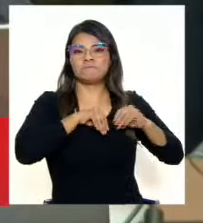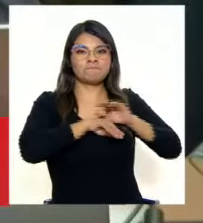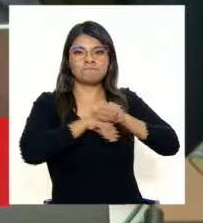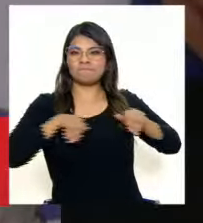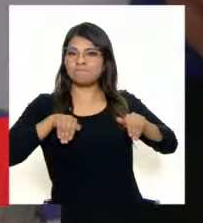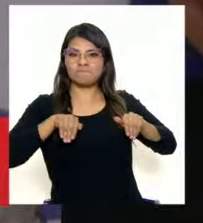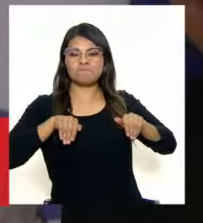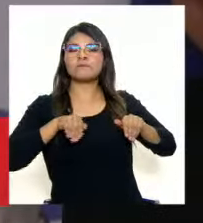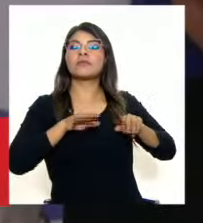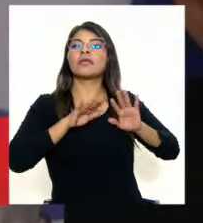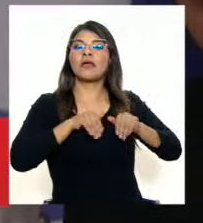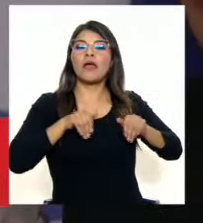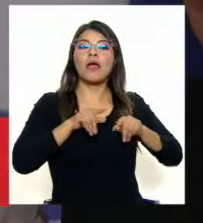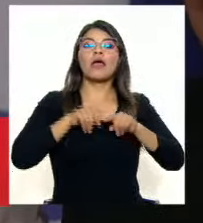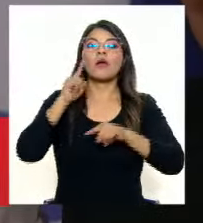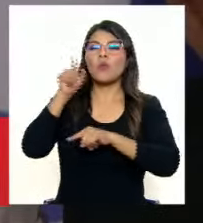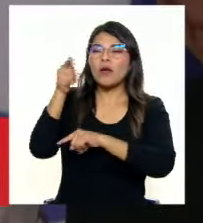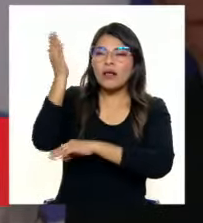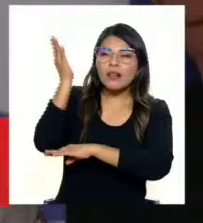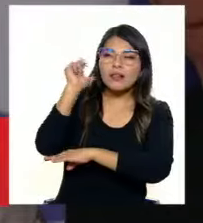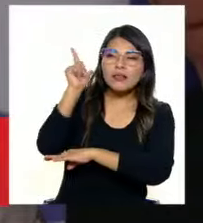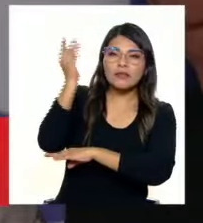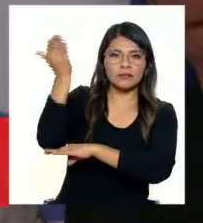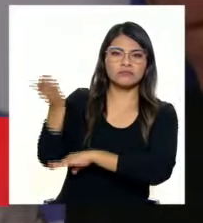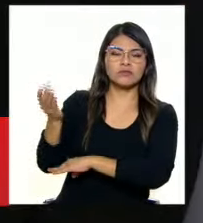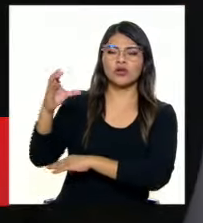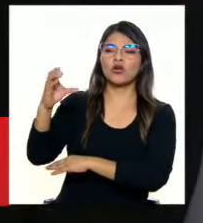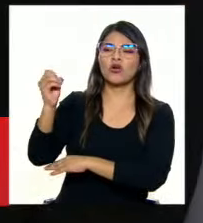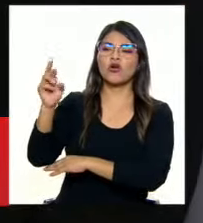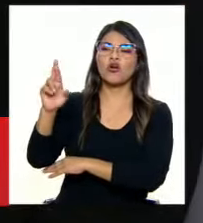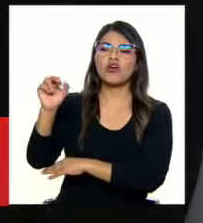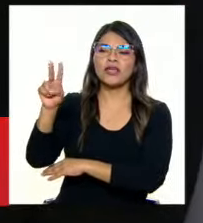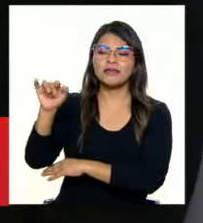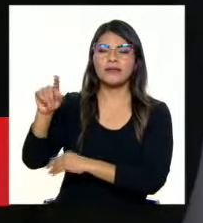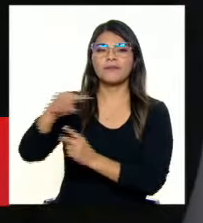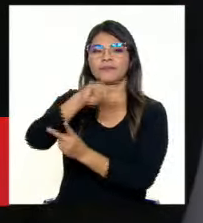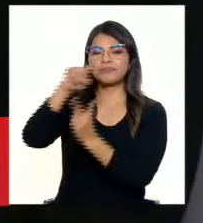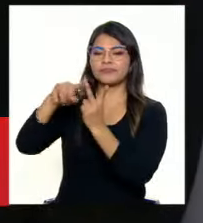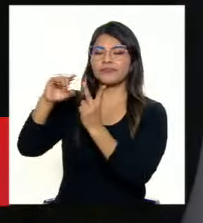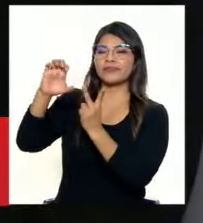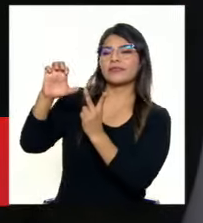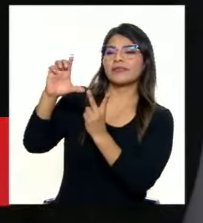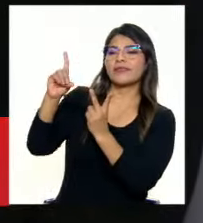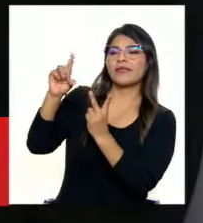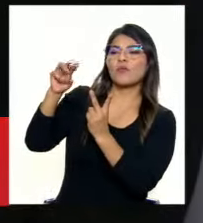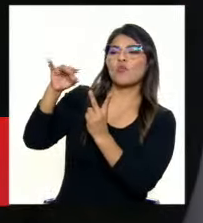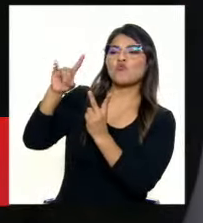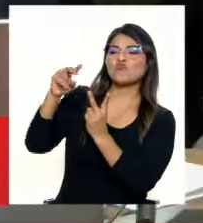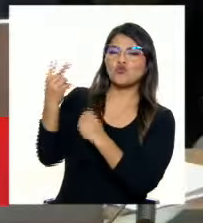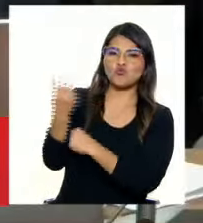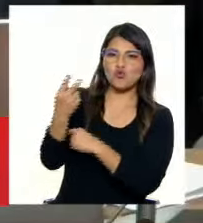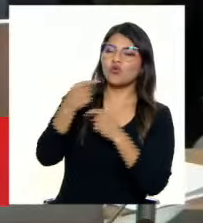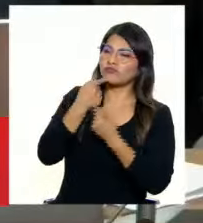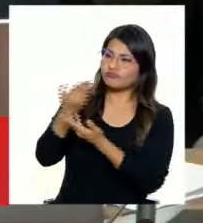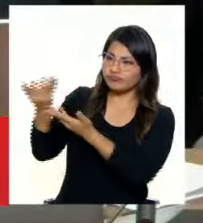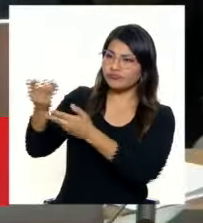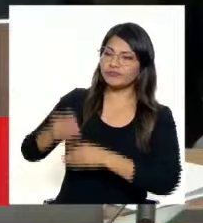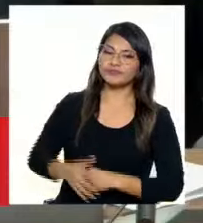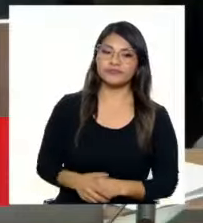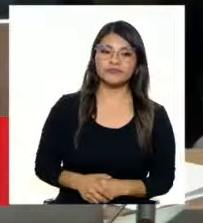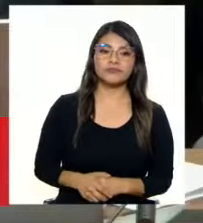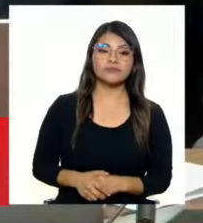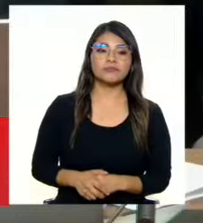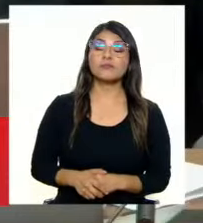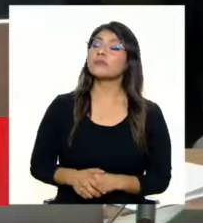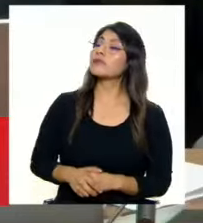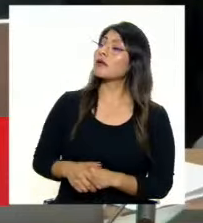minro a opos ma y candidato edo gz Urrutia Acaso no